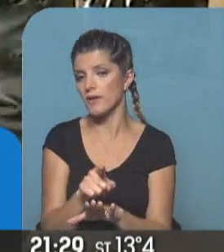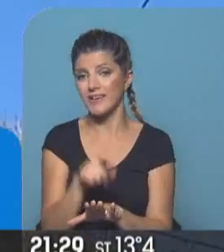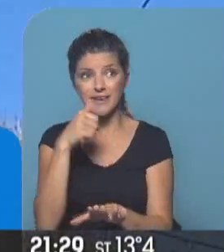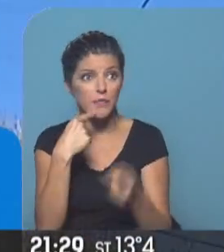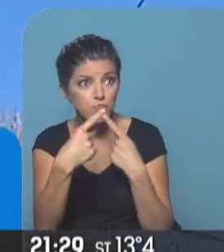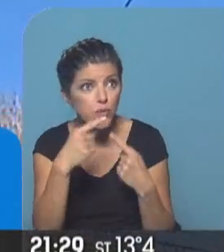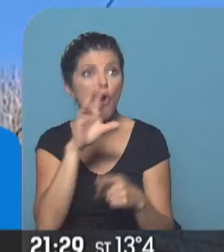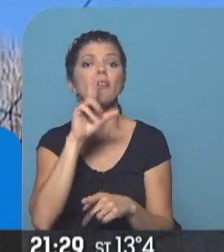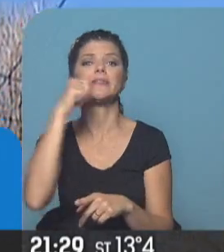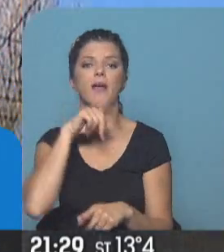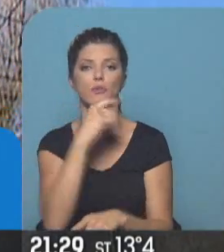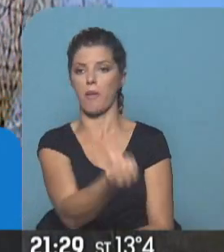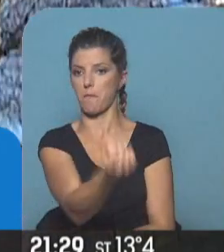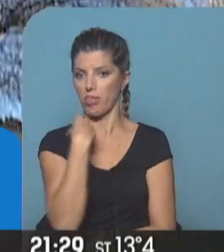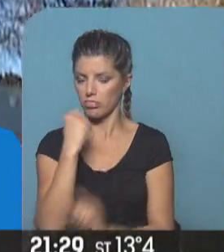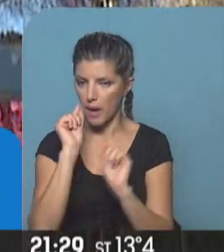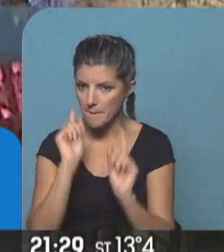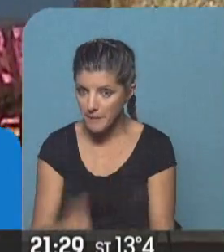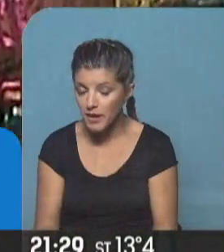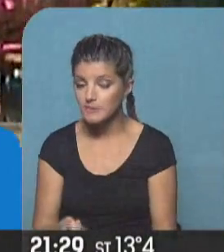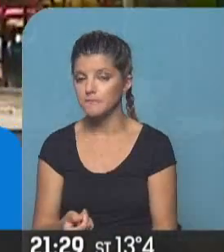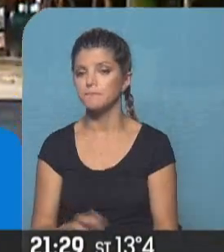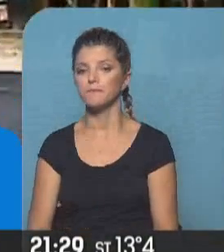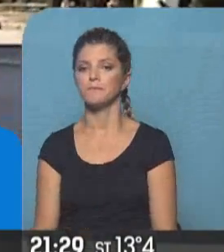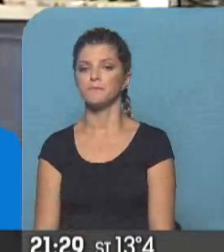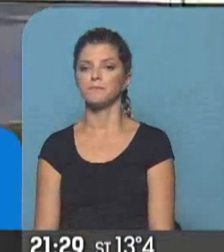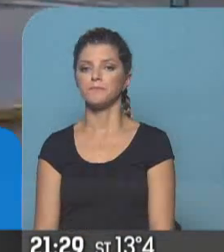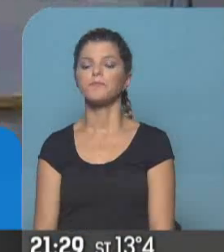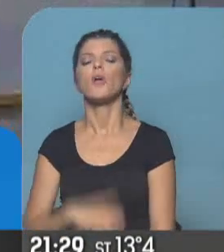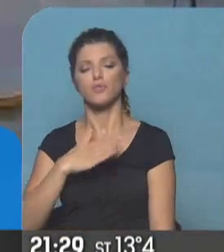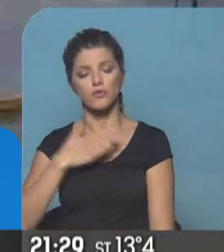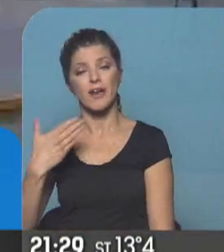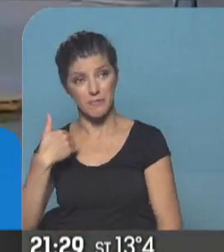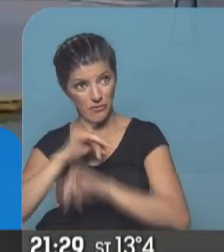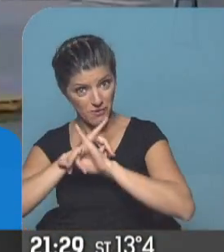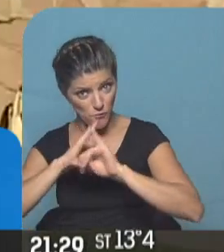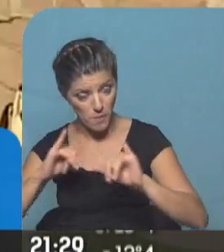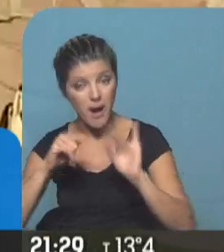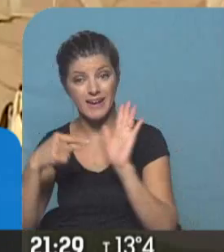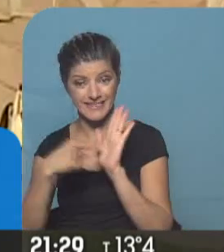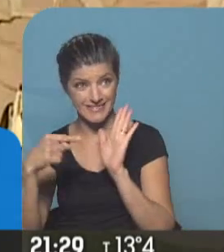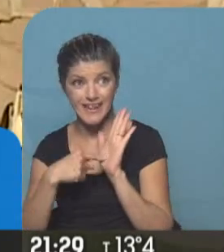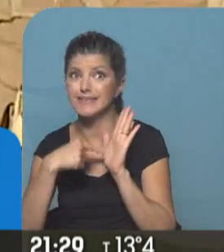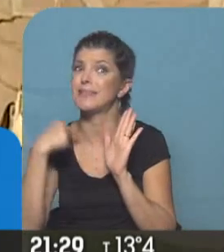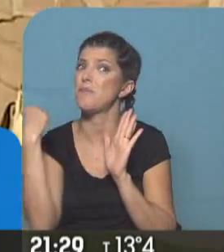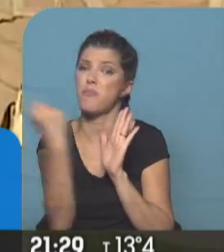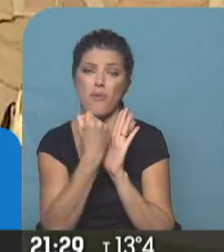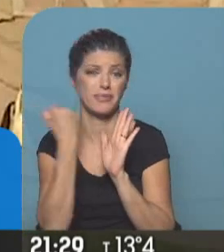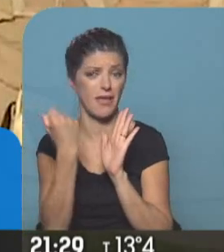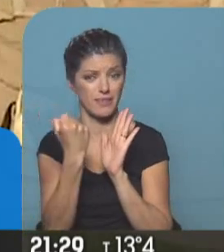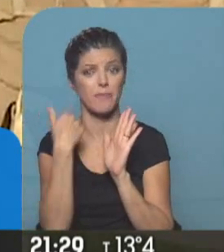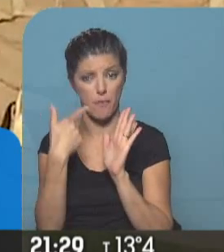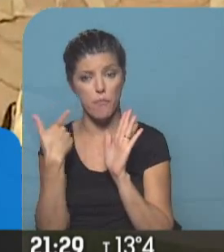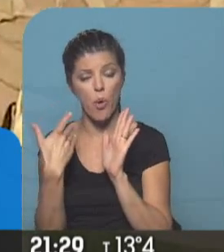quiso recibirme. La información de la celda que le queremos dar al juez es fundamental para el esclarecimiento